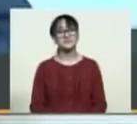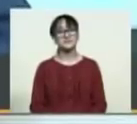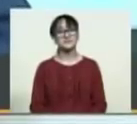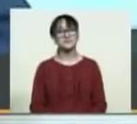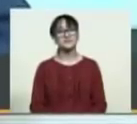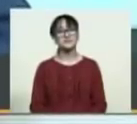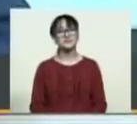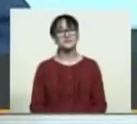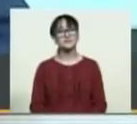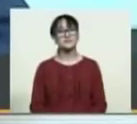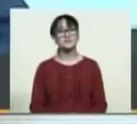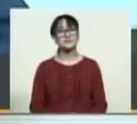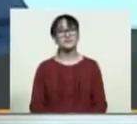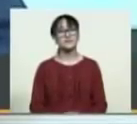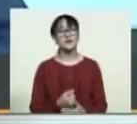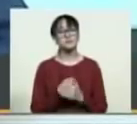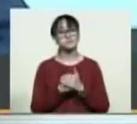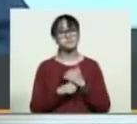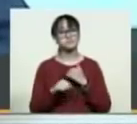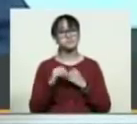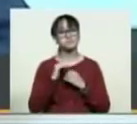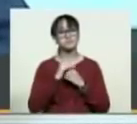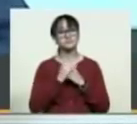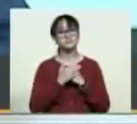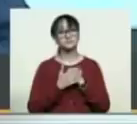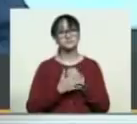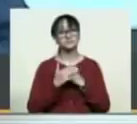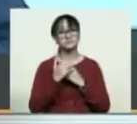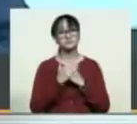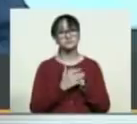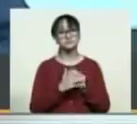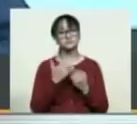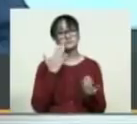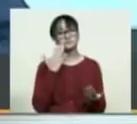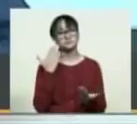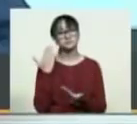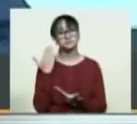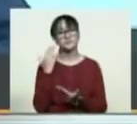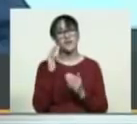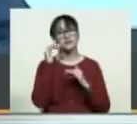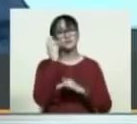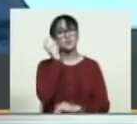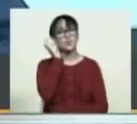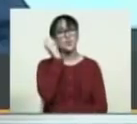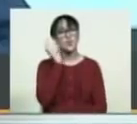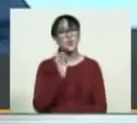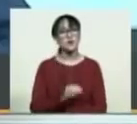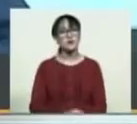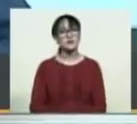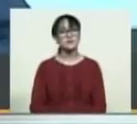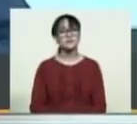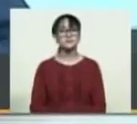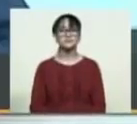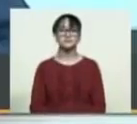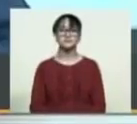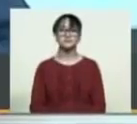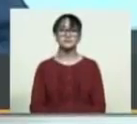Bueno, parto humanizado, atención mujeres. Con parto humanizado, igualmente,